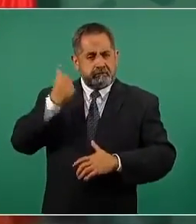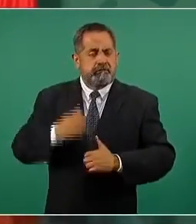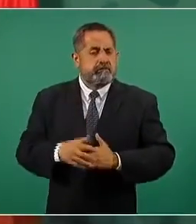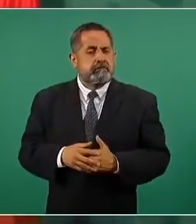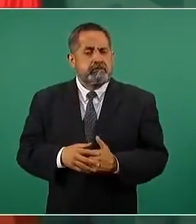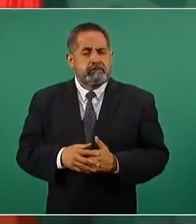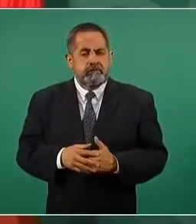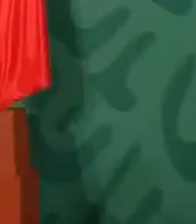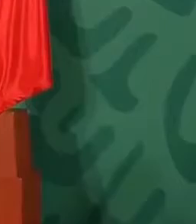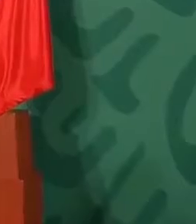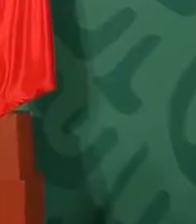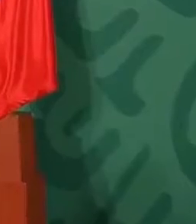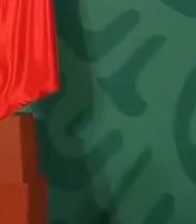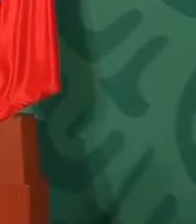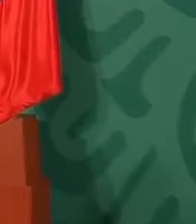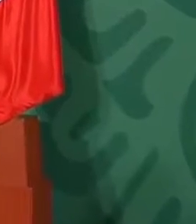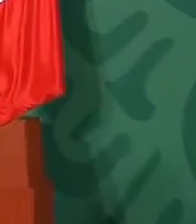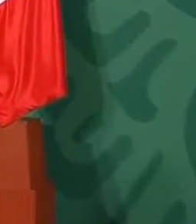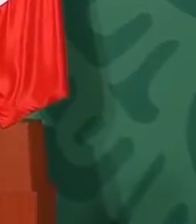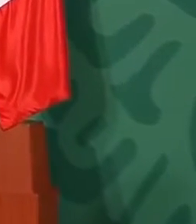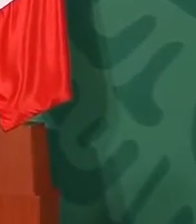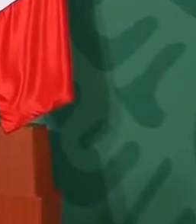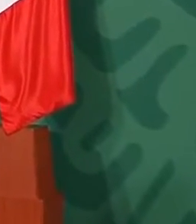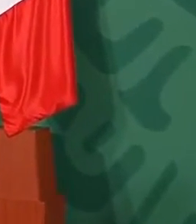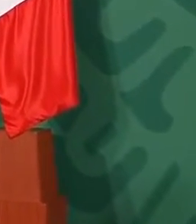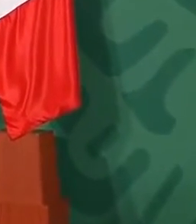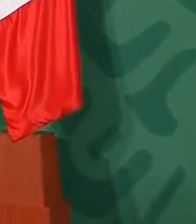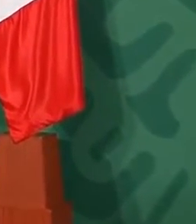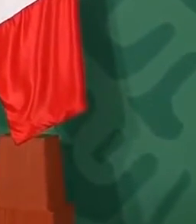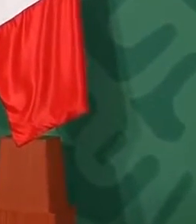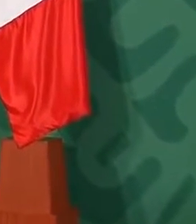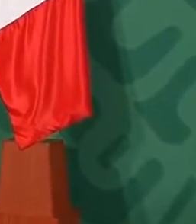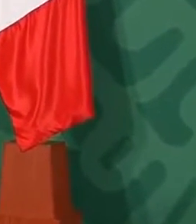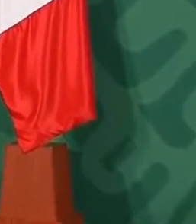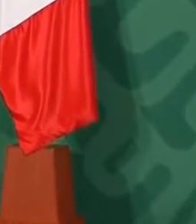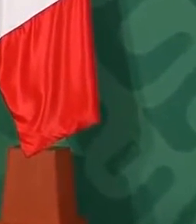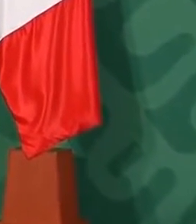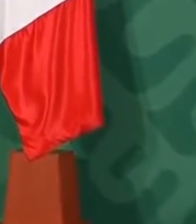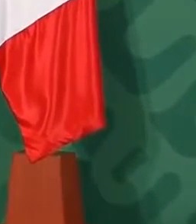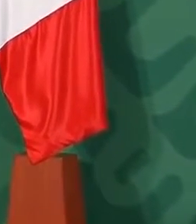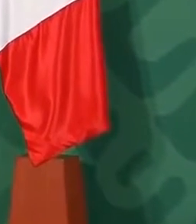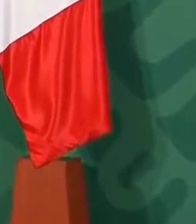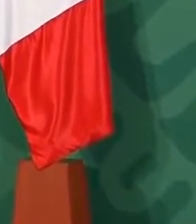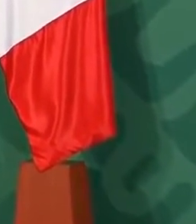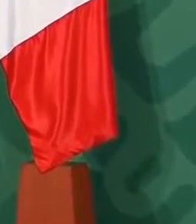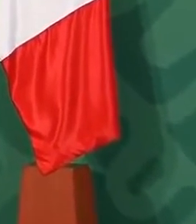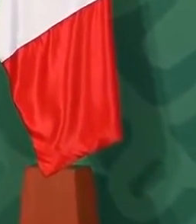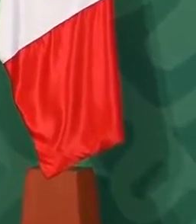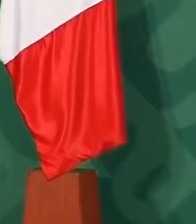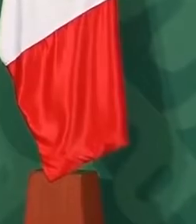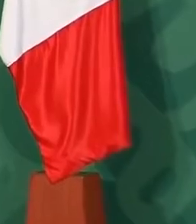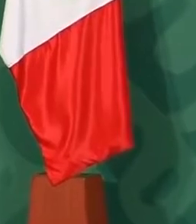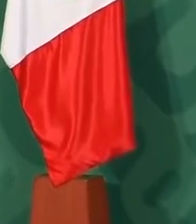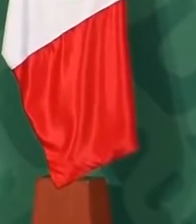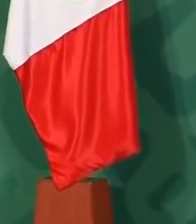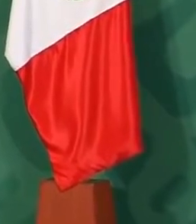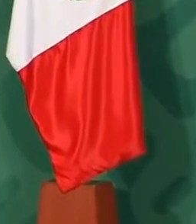Y aquí, de manera destacada, contribuyó el sector empresarial,